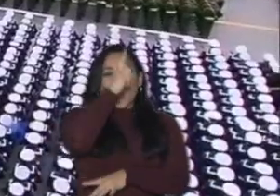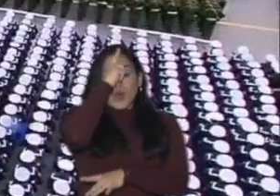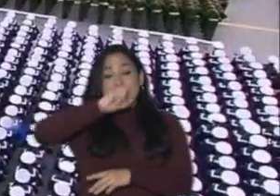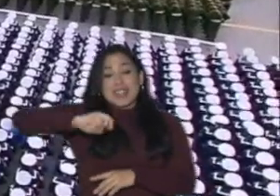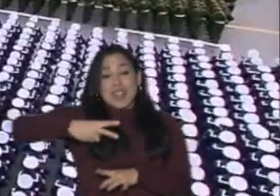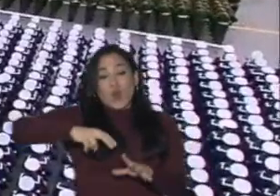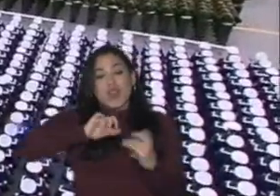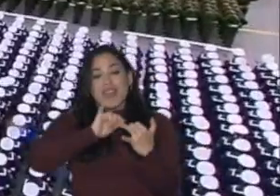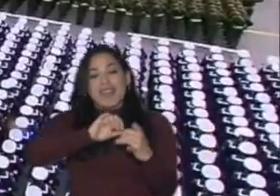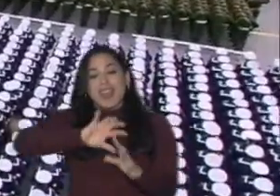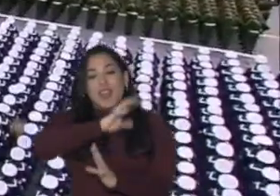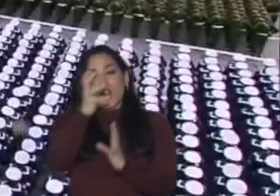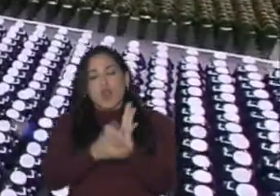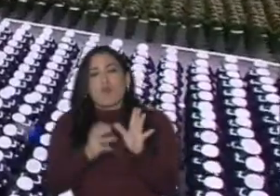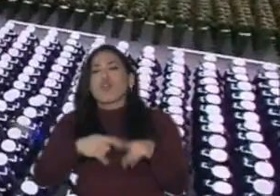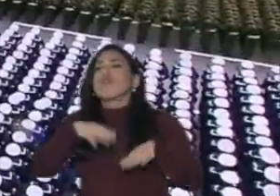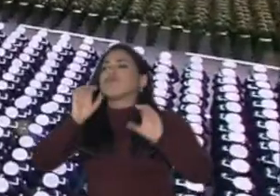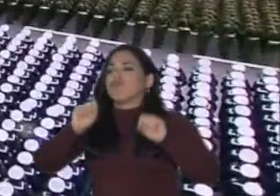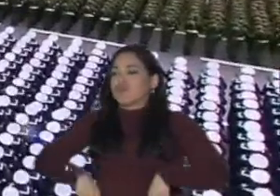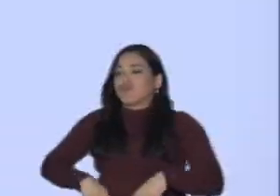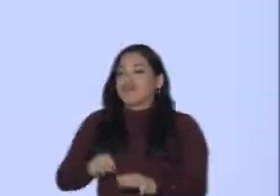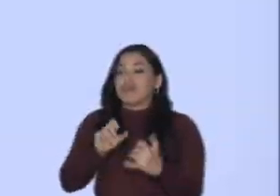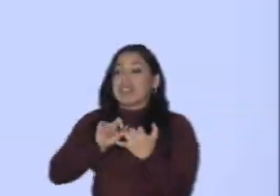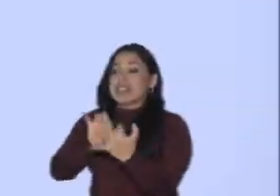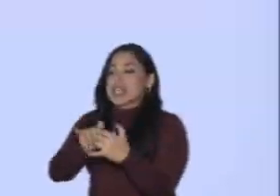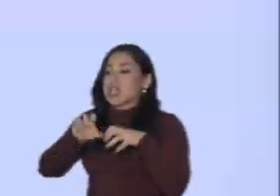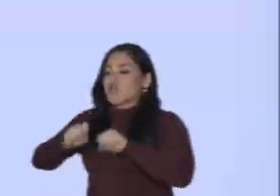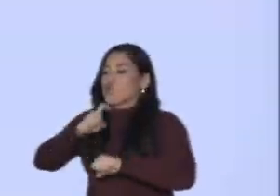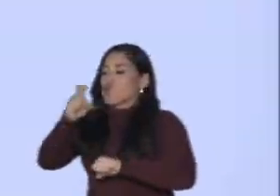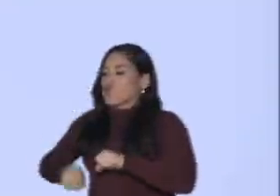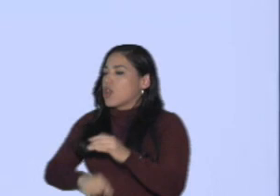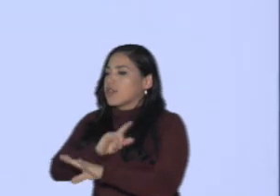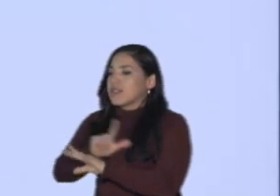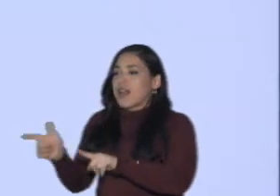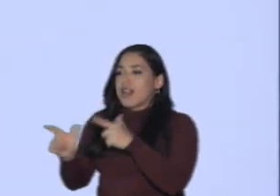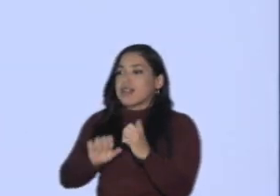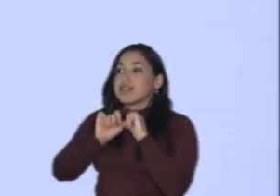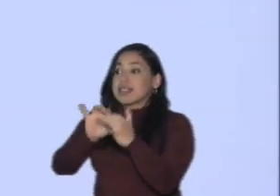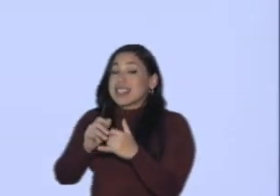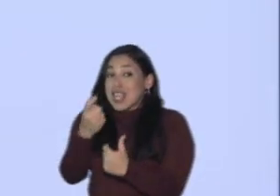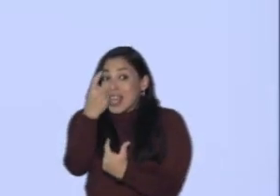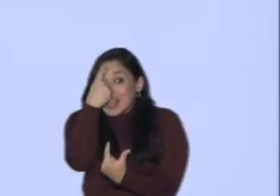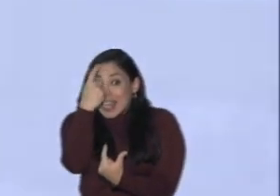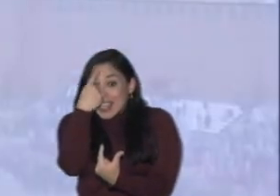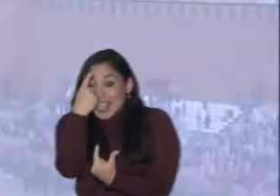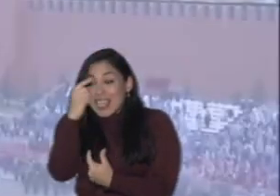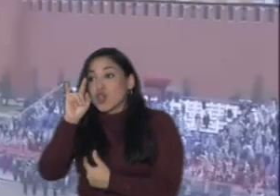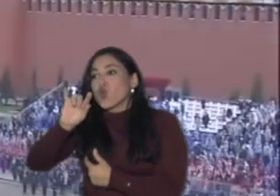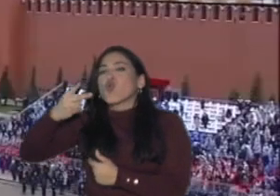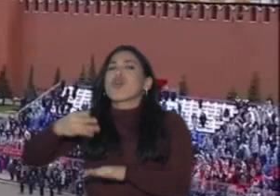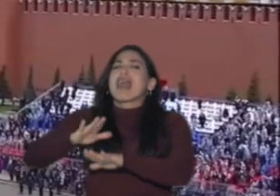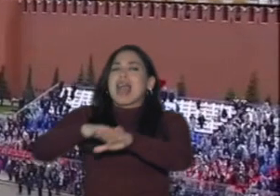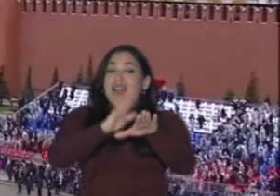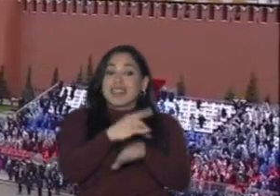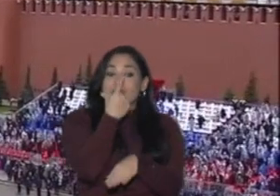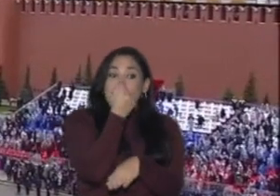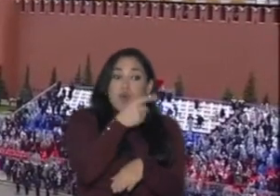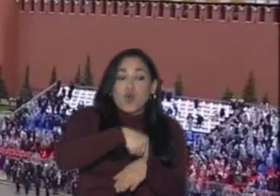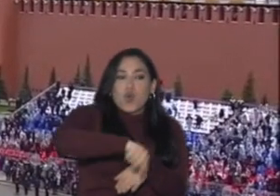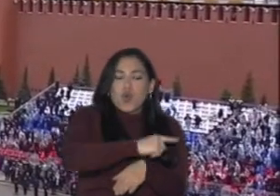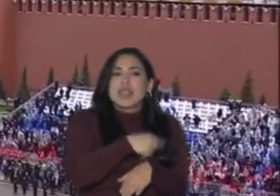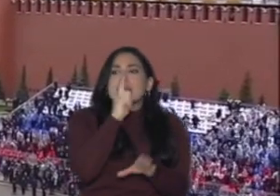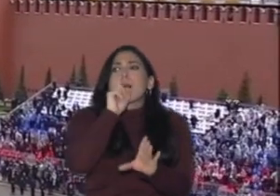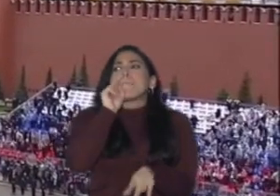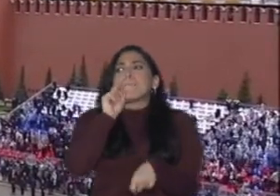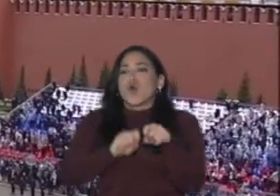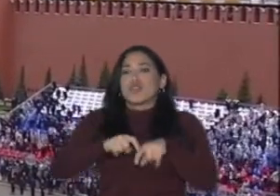Segunda Guerra Mundial para declarar oficialmente la guerra en territorio ucraniano. De hecho, la inteligencia del Reino Unido advirtió que Vladimir Putin podría